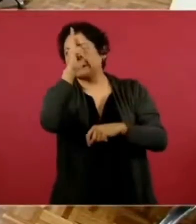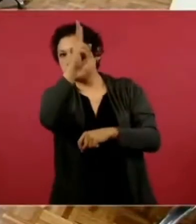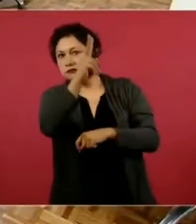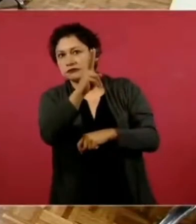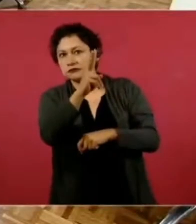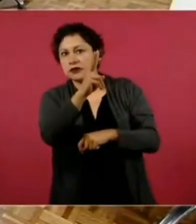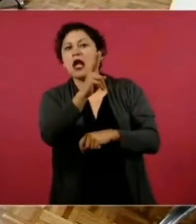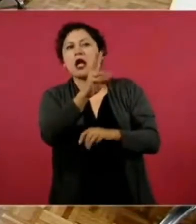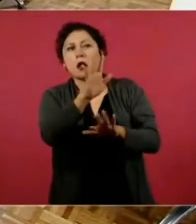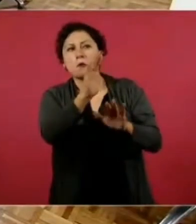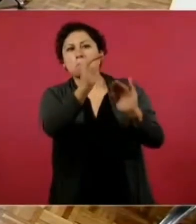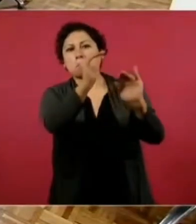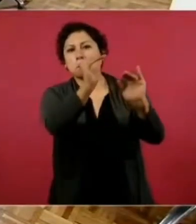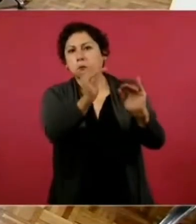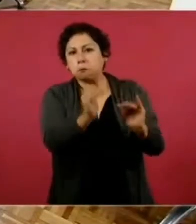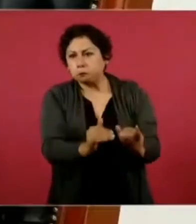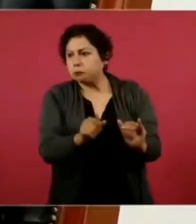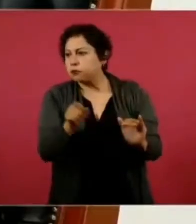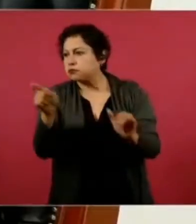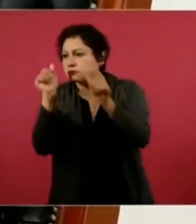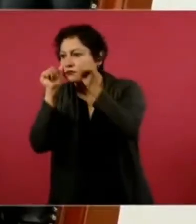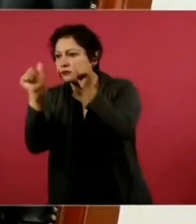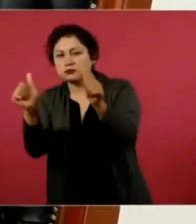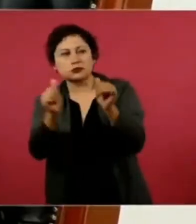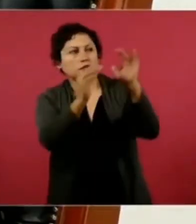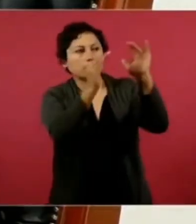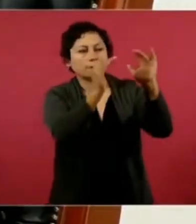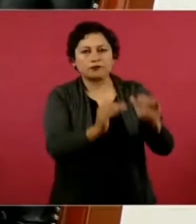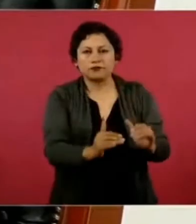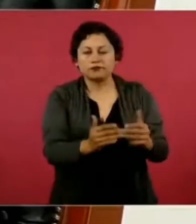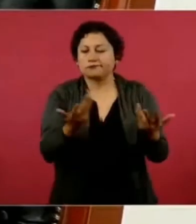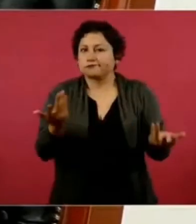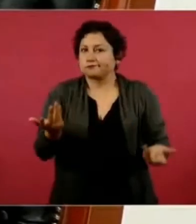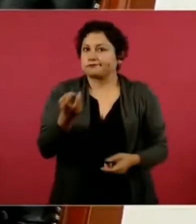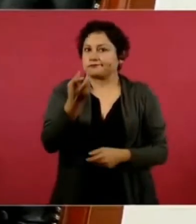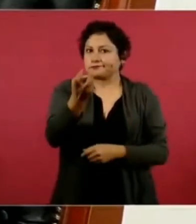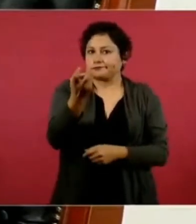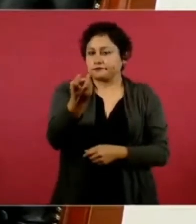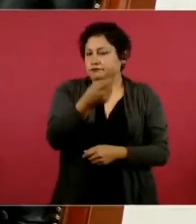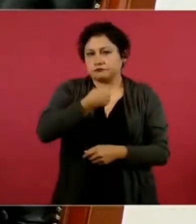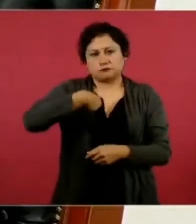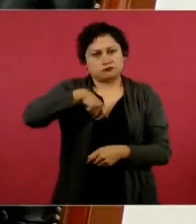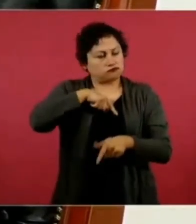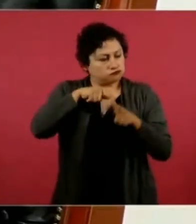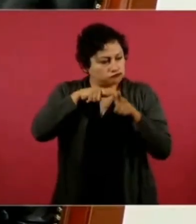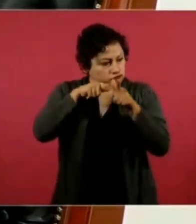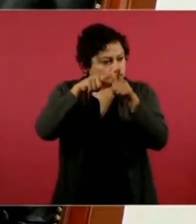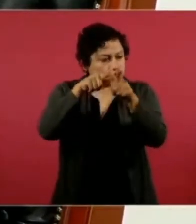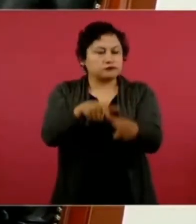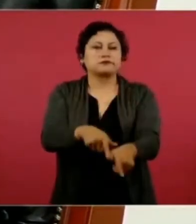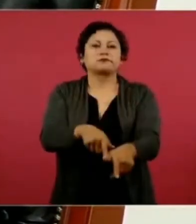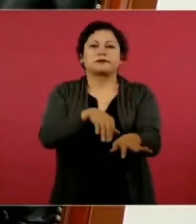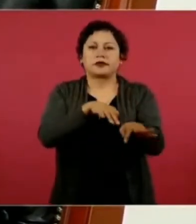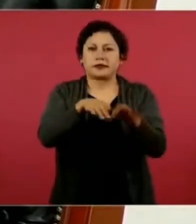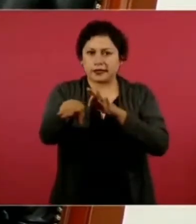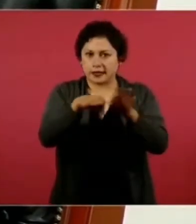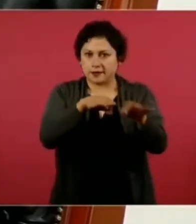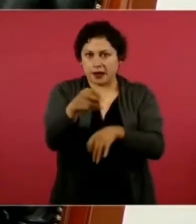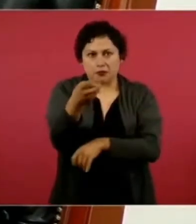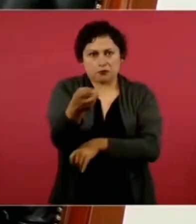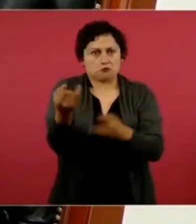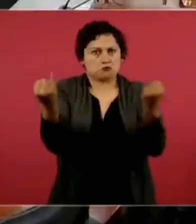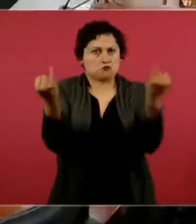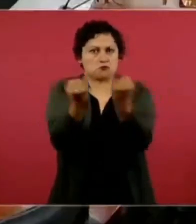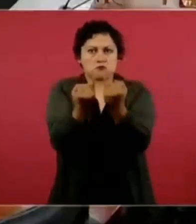entonces este vamos a a continuar trabajando de esa